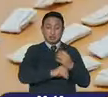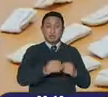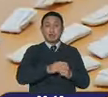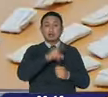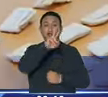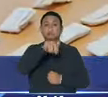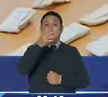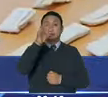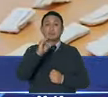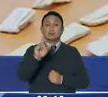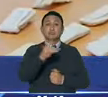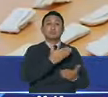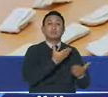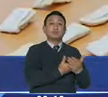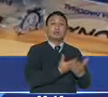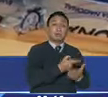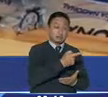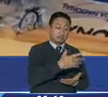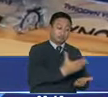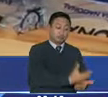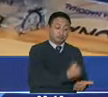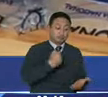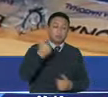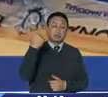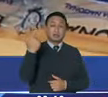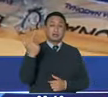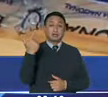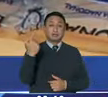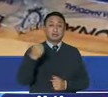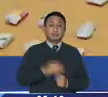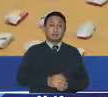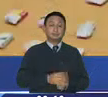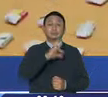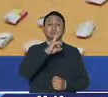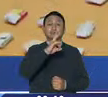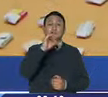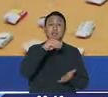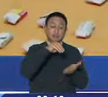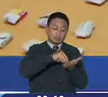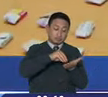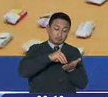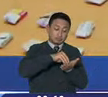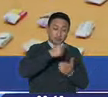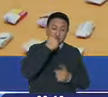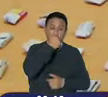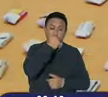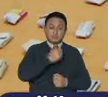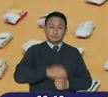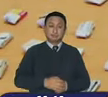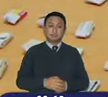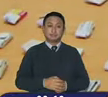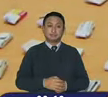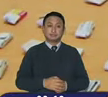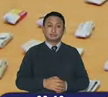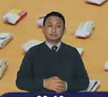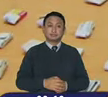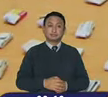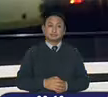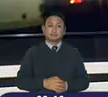Como evidencia, les decomisaron un revólver y 70 sobres que contendrían cocaína, informó Maite